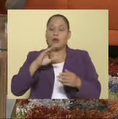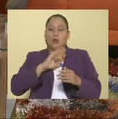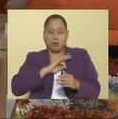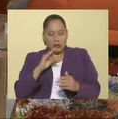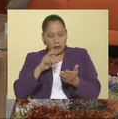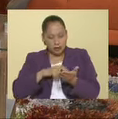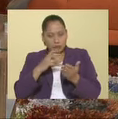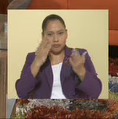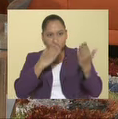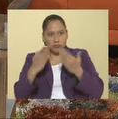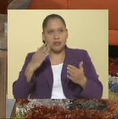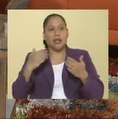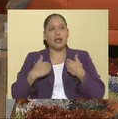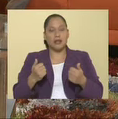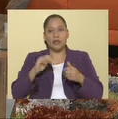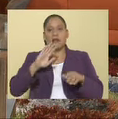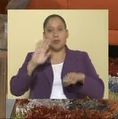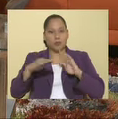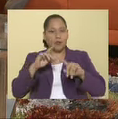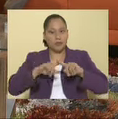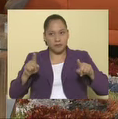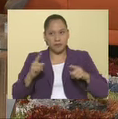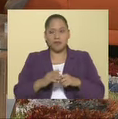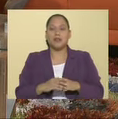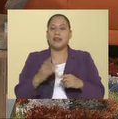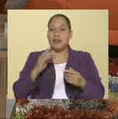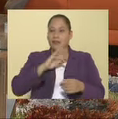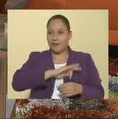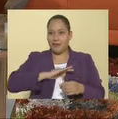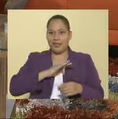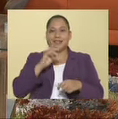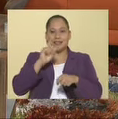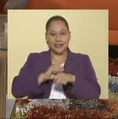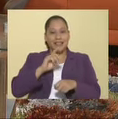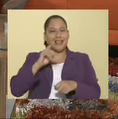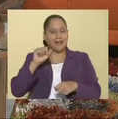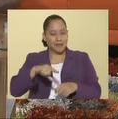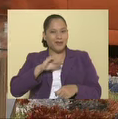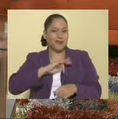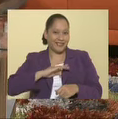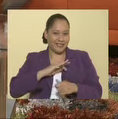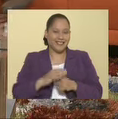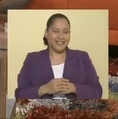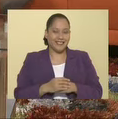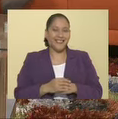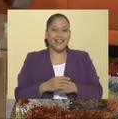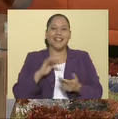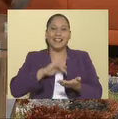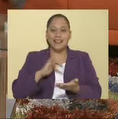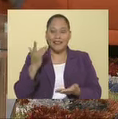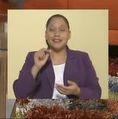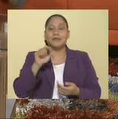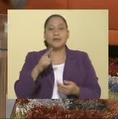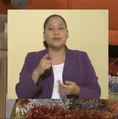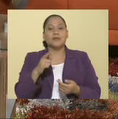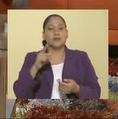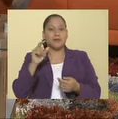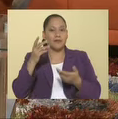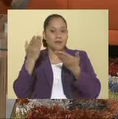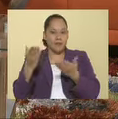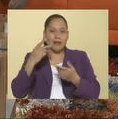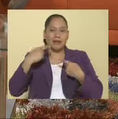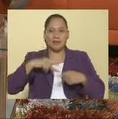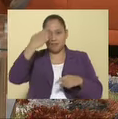y hay que entender el mundo de otro Claro punto de que sí. vista. Feliz día de Gracias. la felicidad, Feliz día de la Martín. felicidad. Gracias, Miguel. Gracias, Enrique. Y como bien nos dice